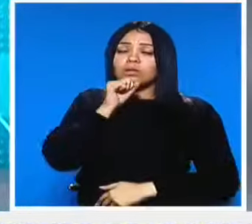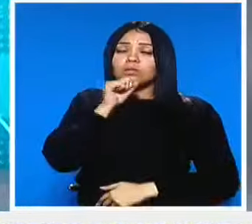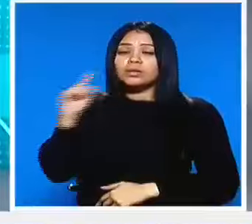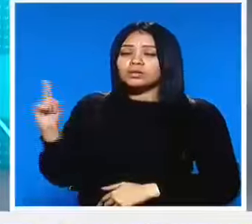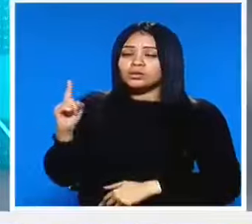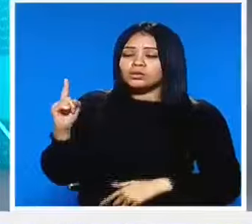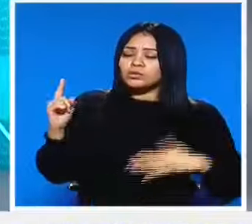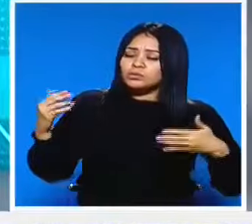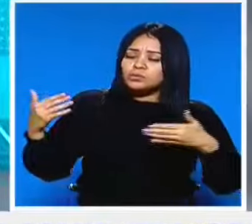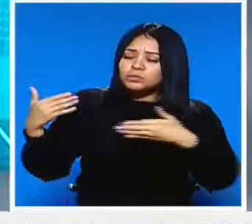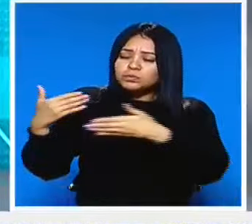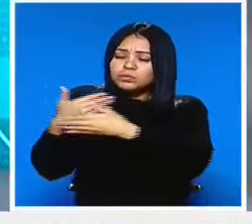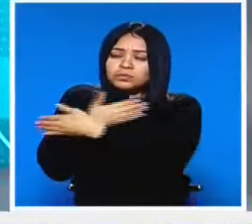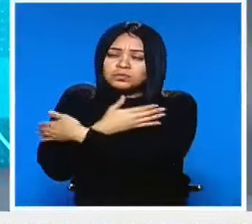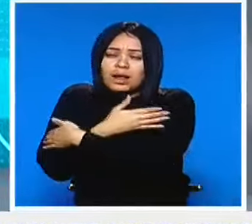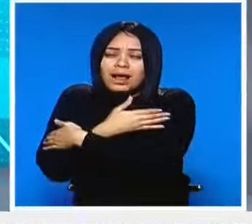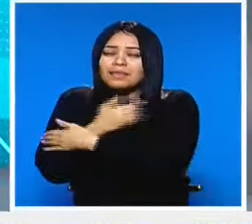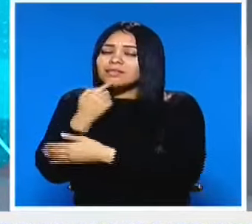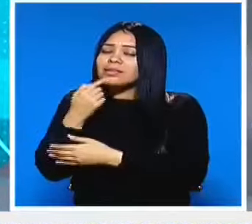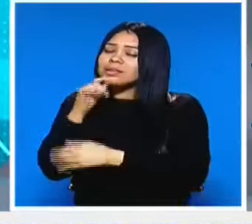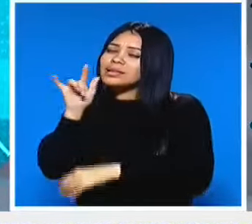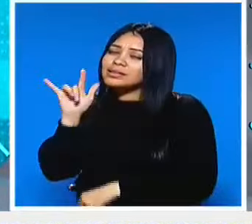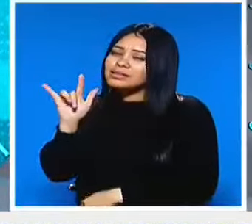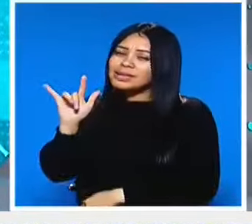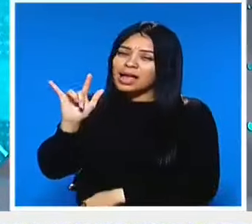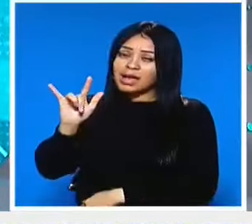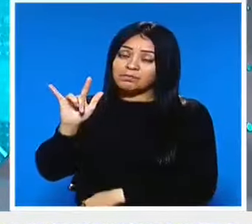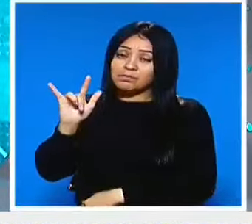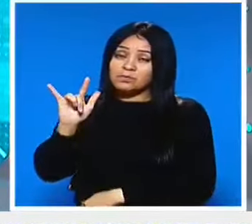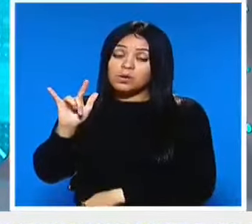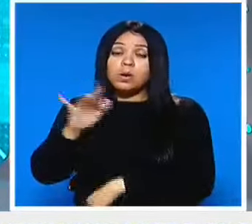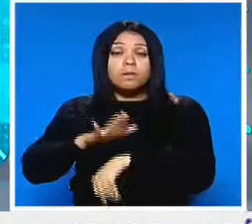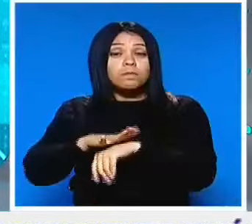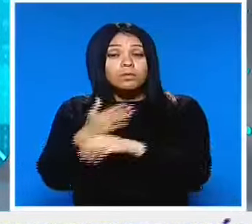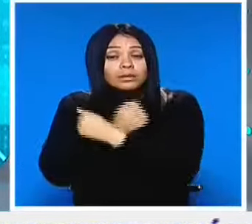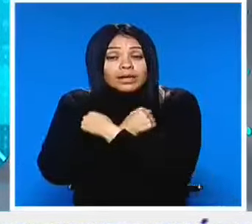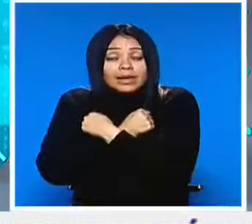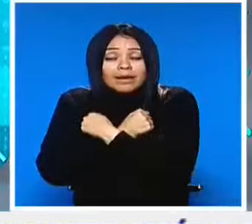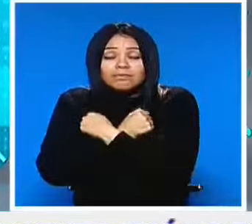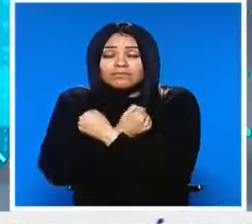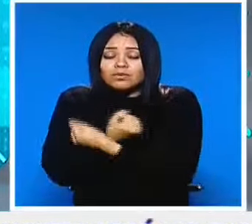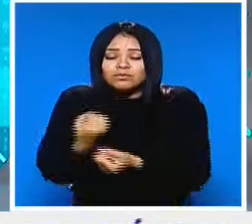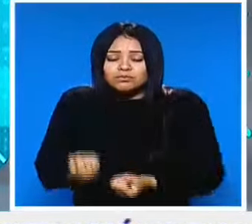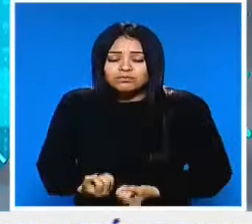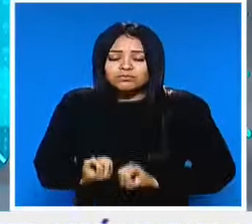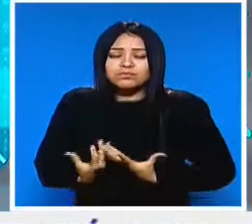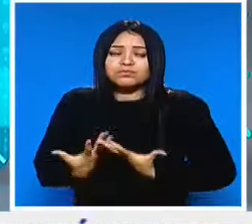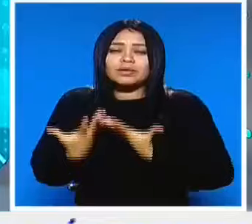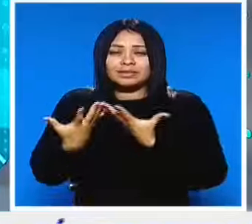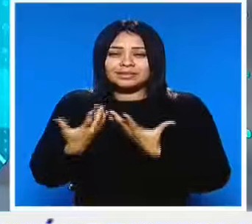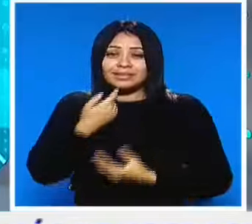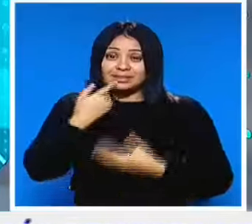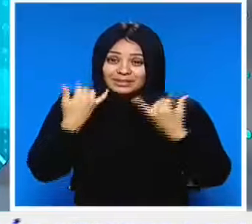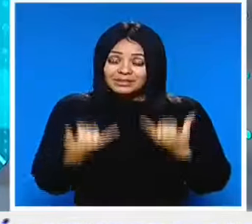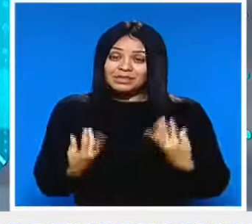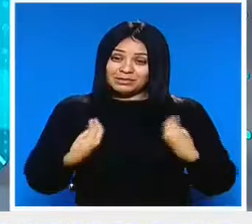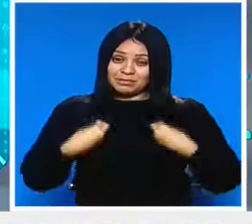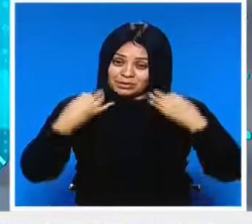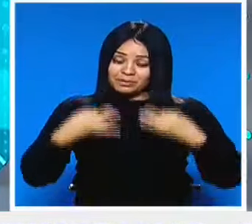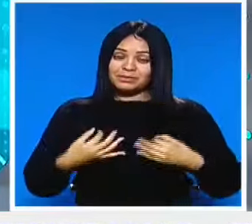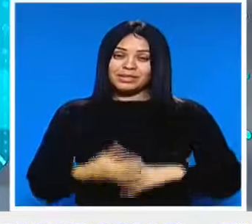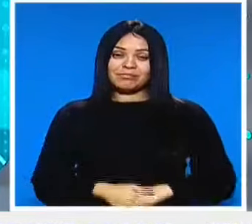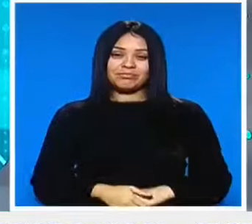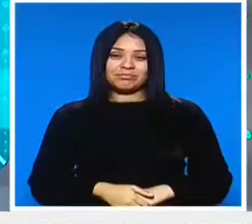gigante y dígale lo mucho que lo ama, porque sin duda alguna el amor hay que expresarlo en vida, ¿cierto? Caro y